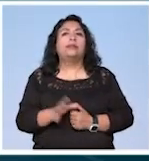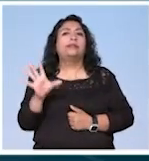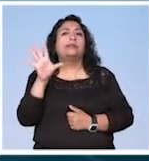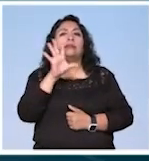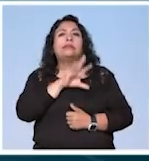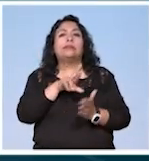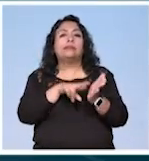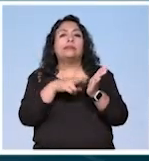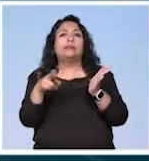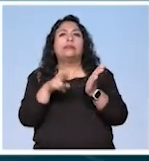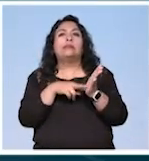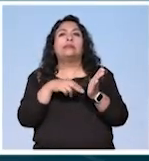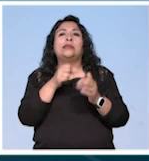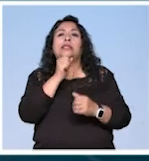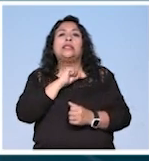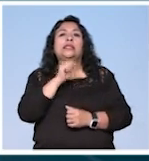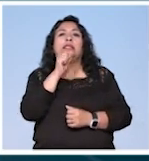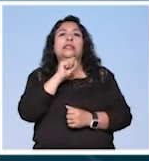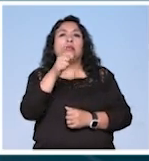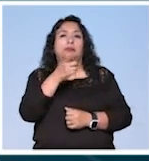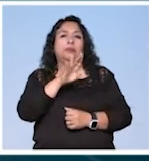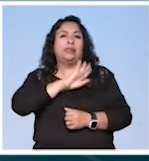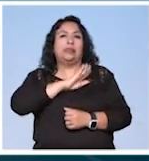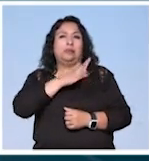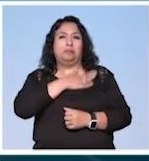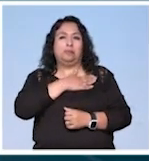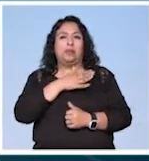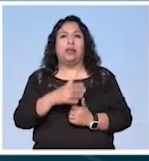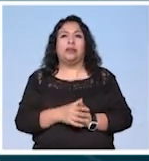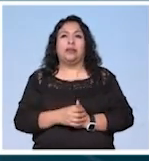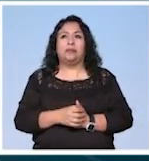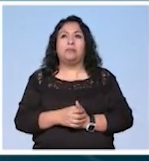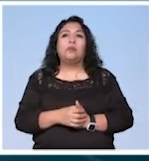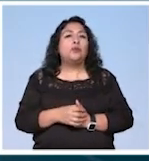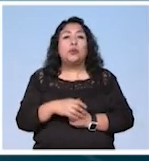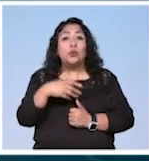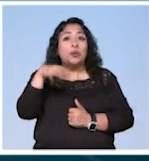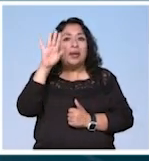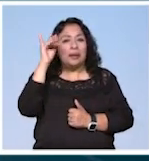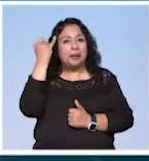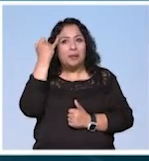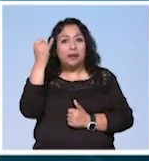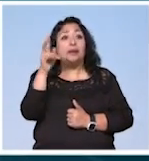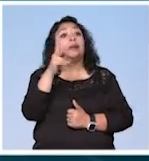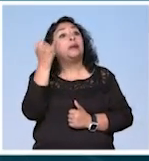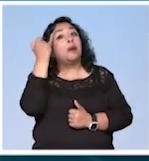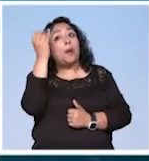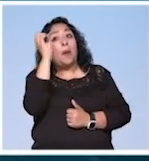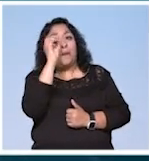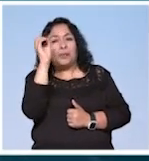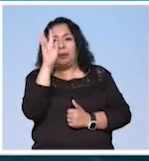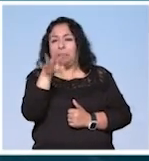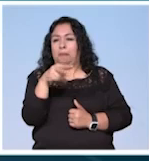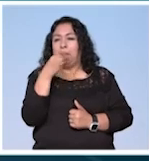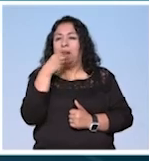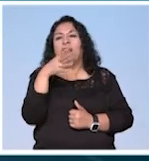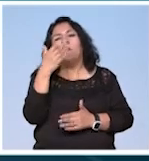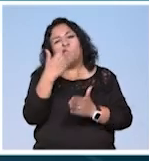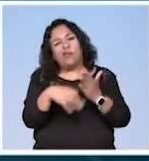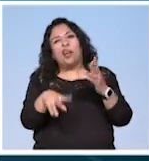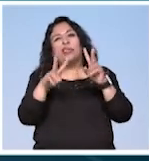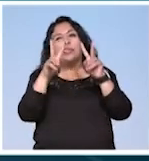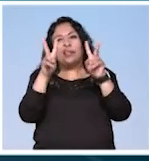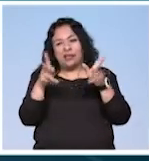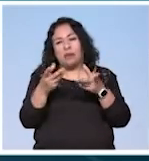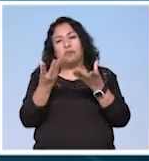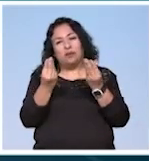encantan las revistas de chismes españolas imaginado Qué te parece Rafa fascinante y se queda por supuesto muchos temas en el